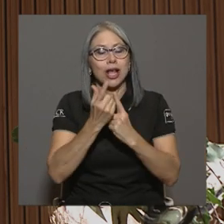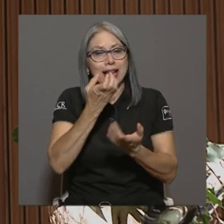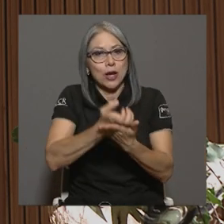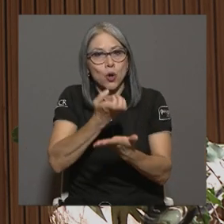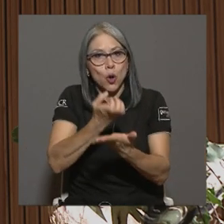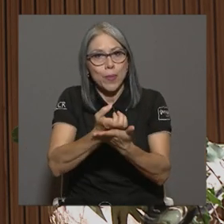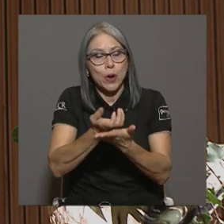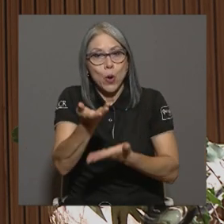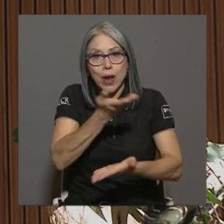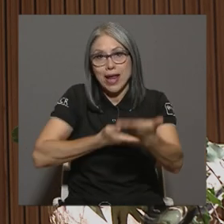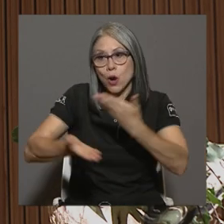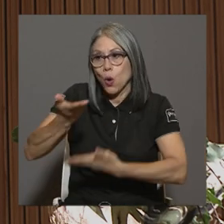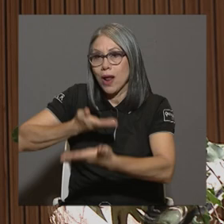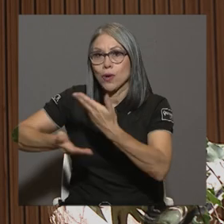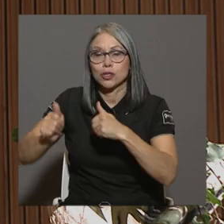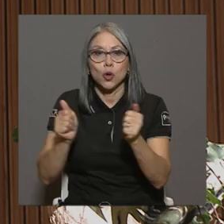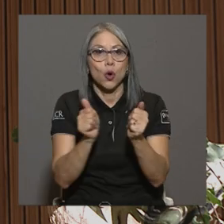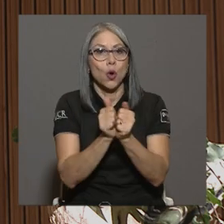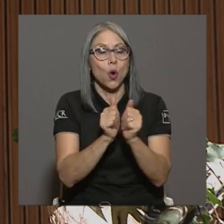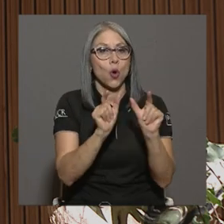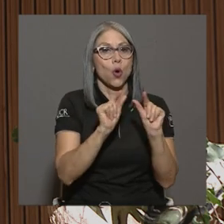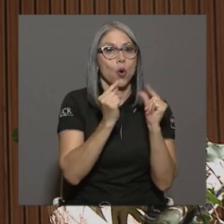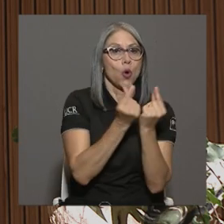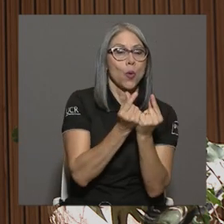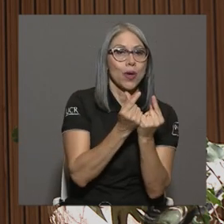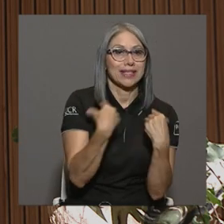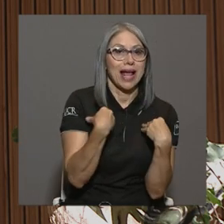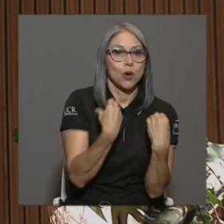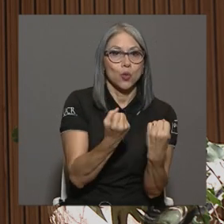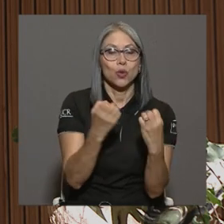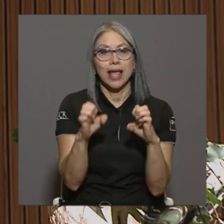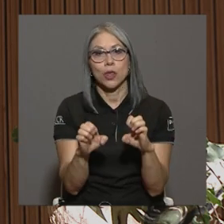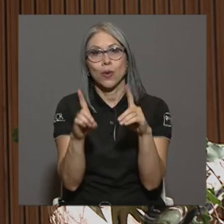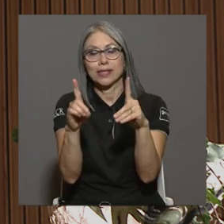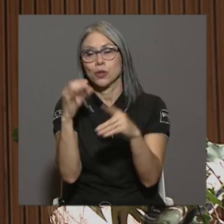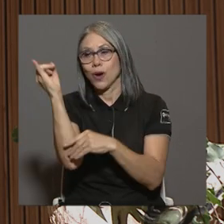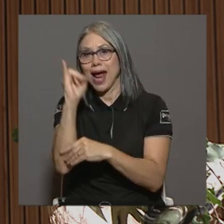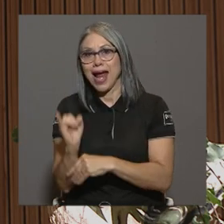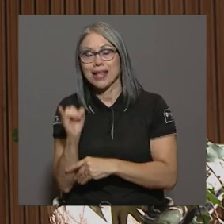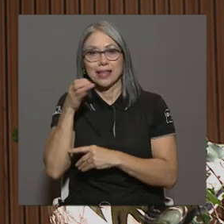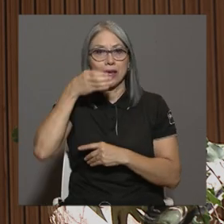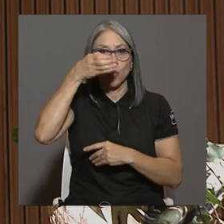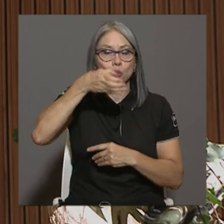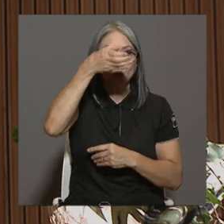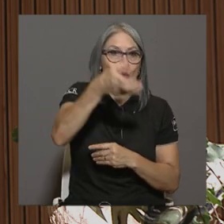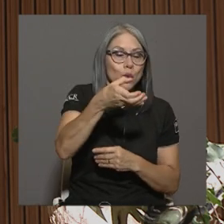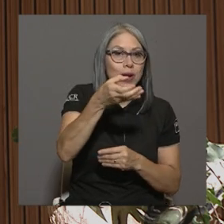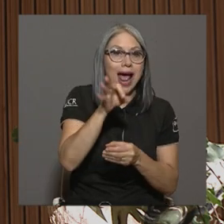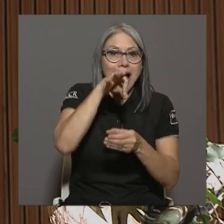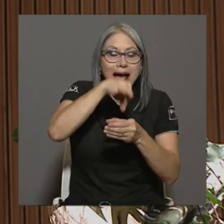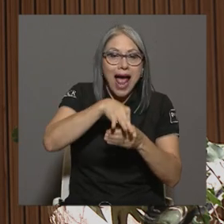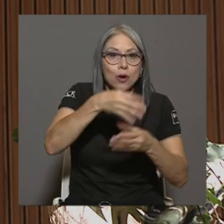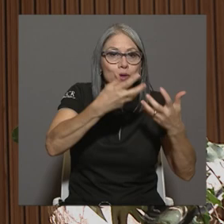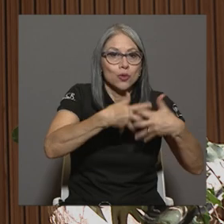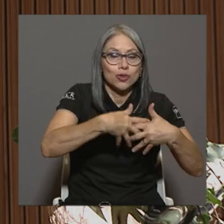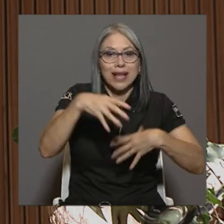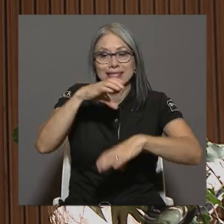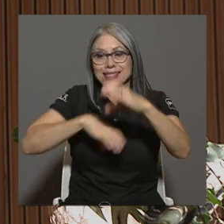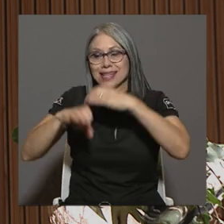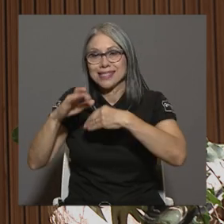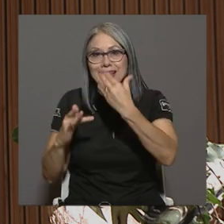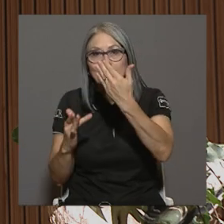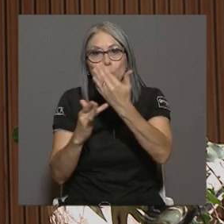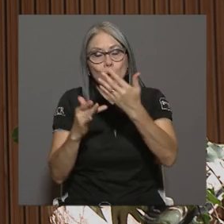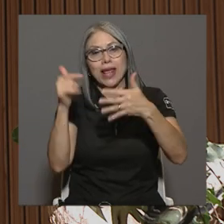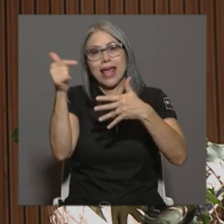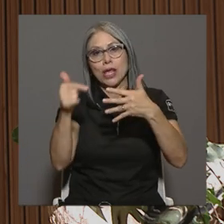en colaboración con los sectores de salud, educación, arte, cultura, agroindustria, ciencia y tecnología,